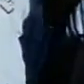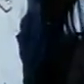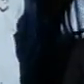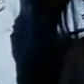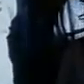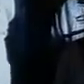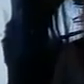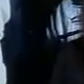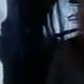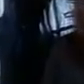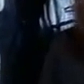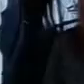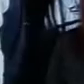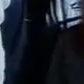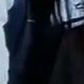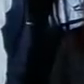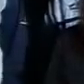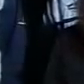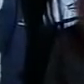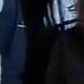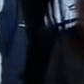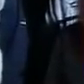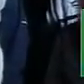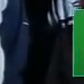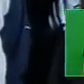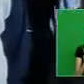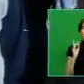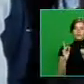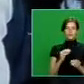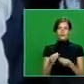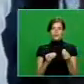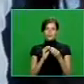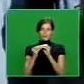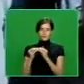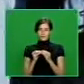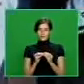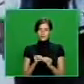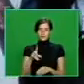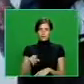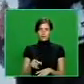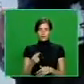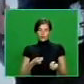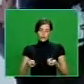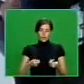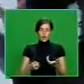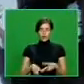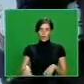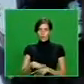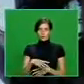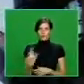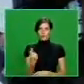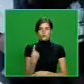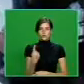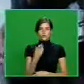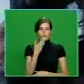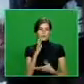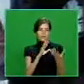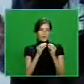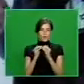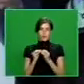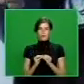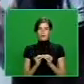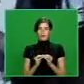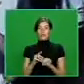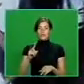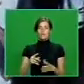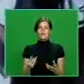muchos niños muchos jóvenes y adultos y nosotros ya tomamos la decisión de hacer una reparación y regular el espacio presidente no solamente repararla sino